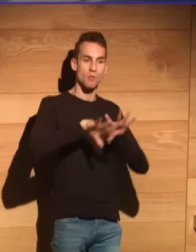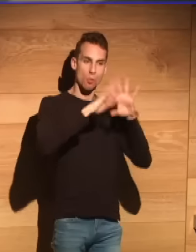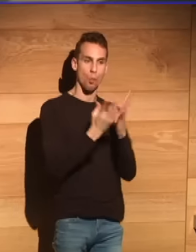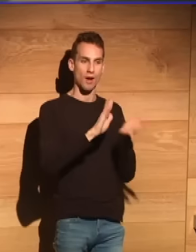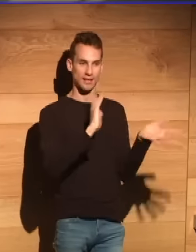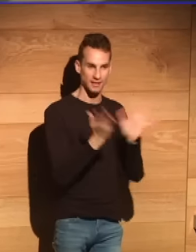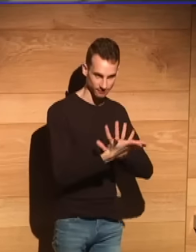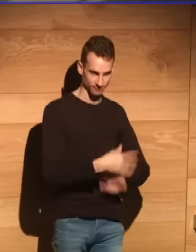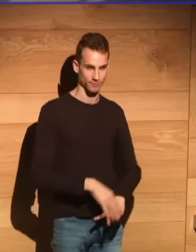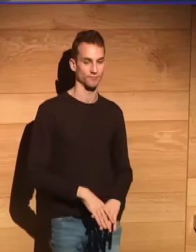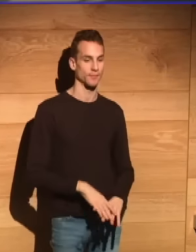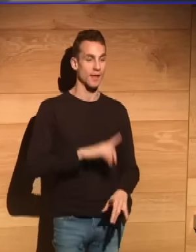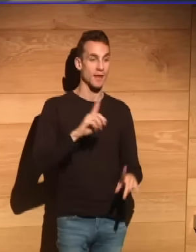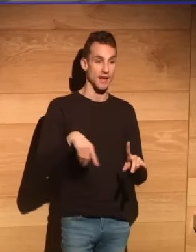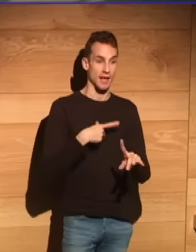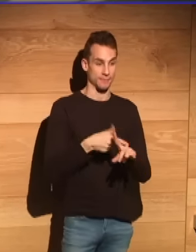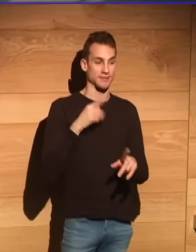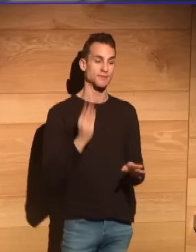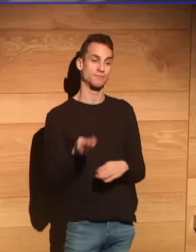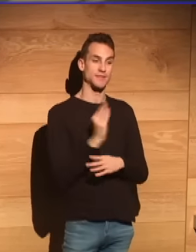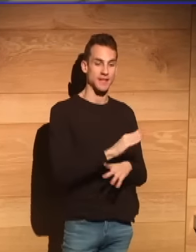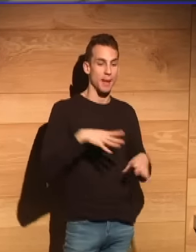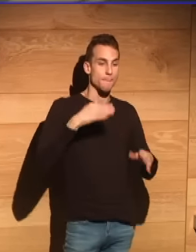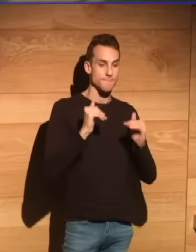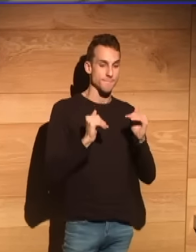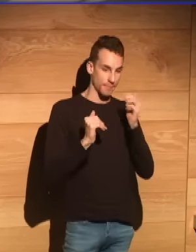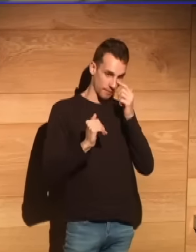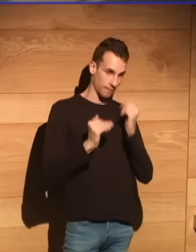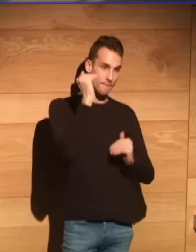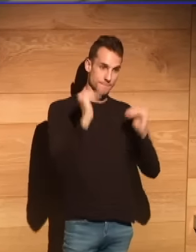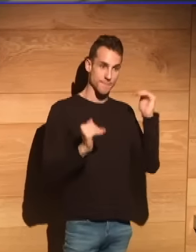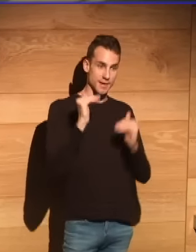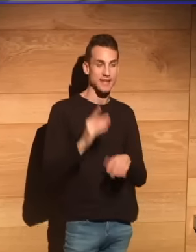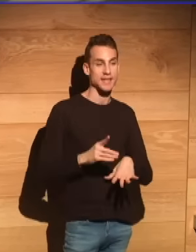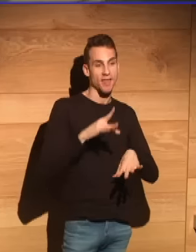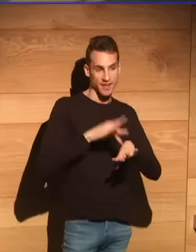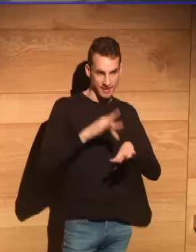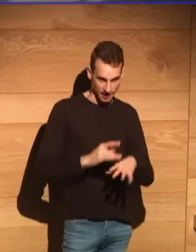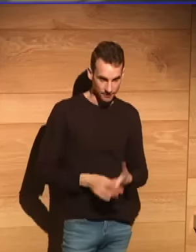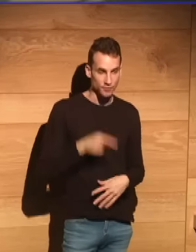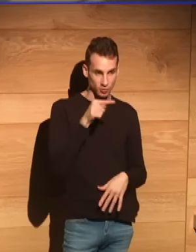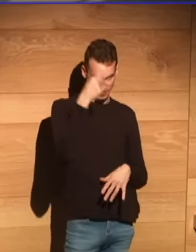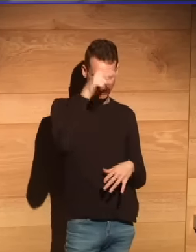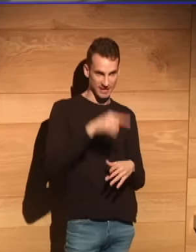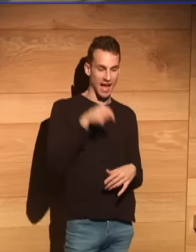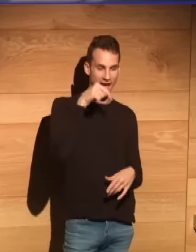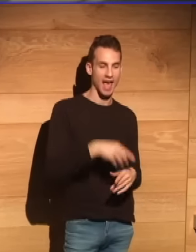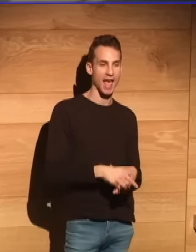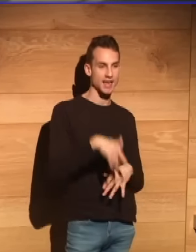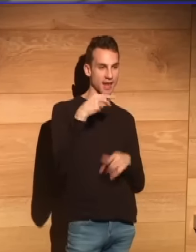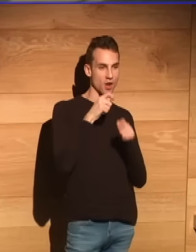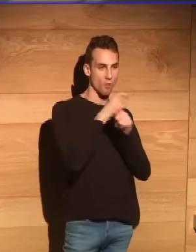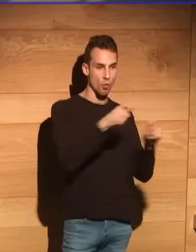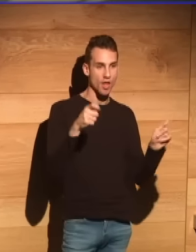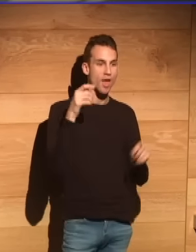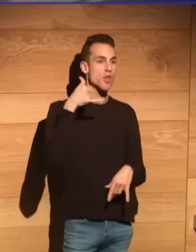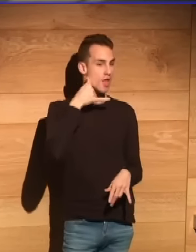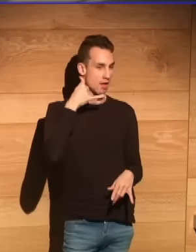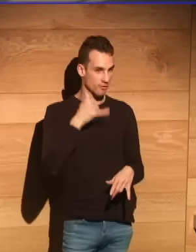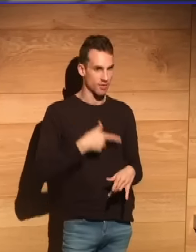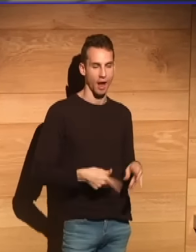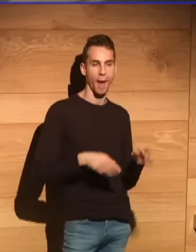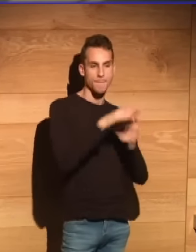digital. Yo no sé en este momento tú cómo lo ves. Ya sabes que aquí en Fundación Telefónica tenemos muchos programas. Me gustaría